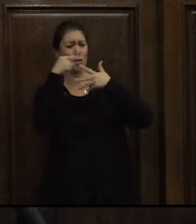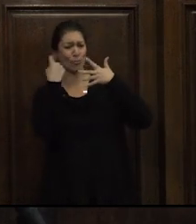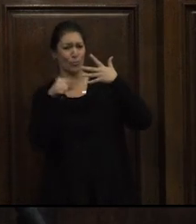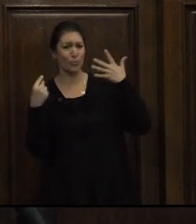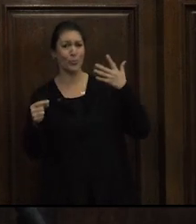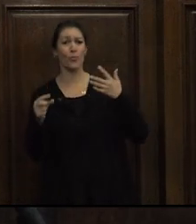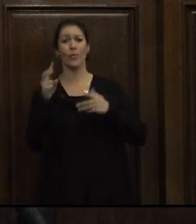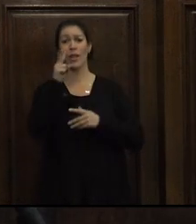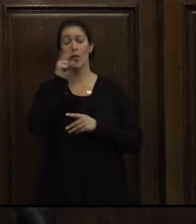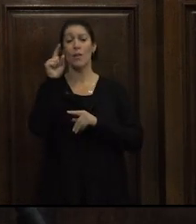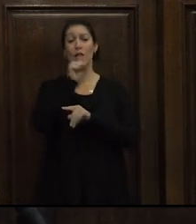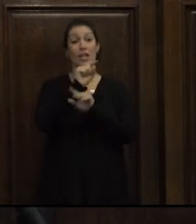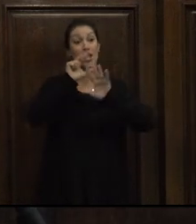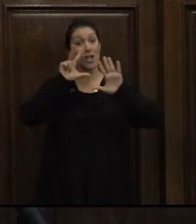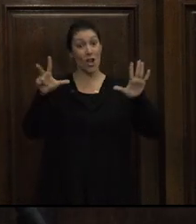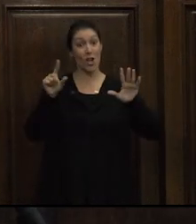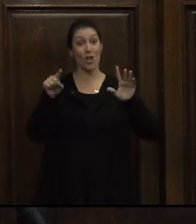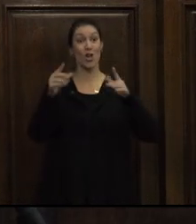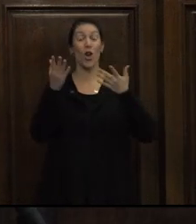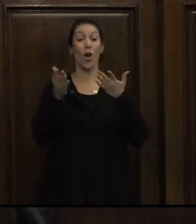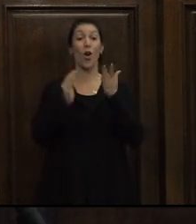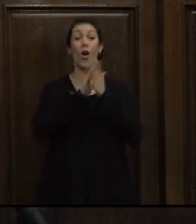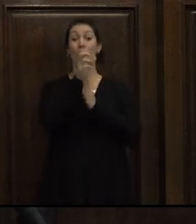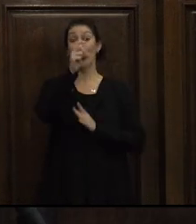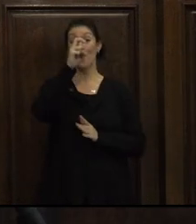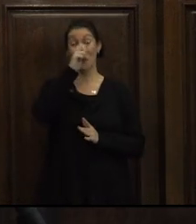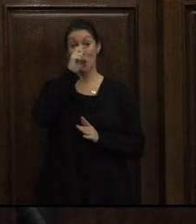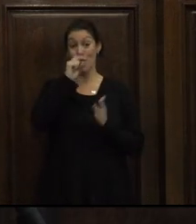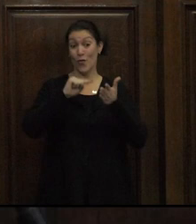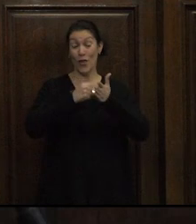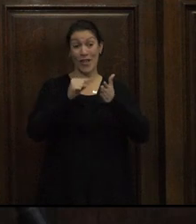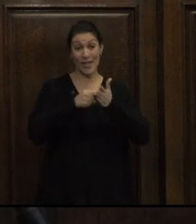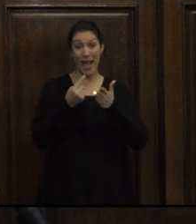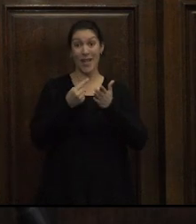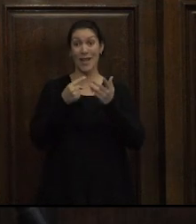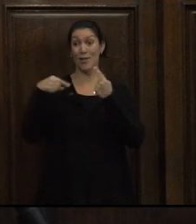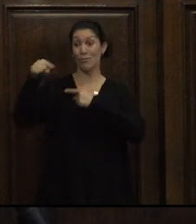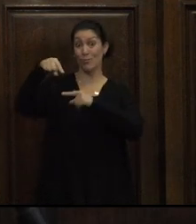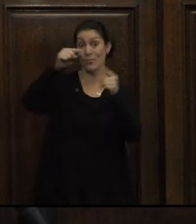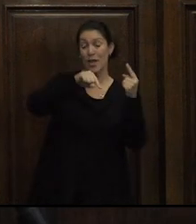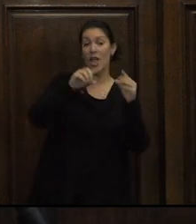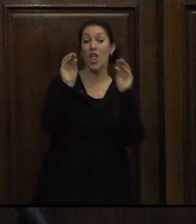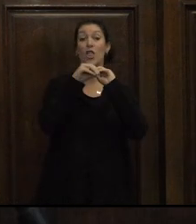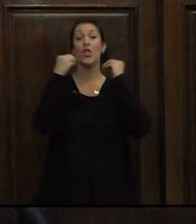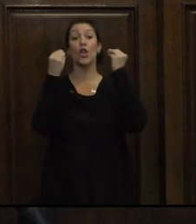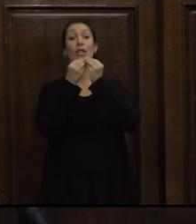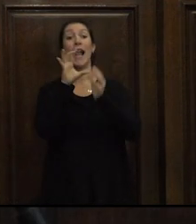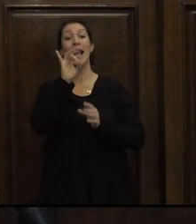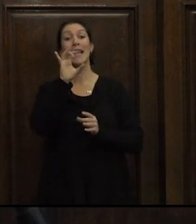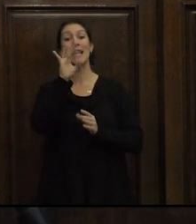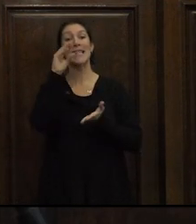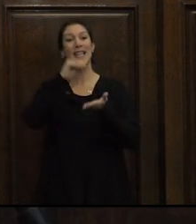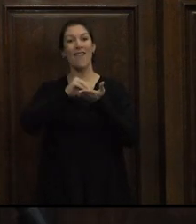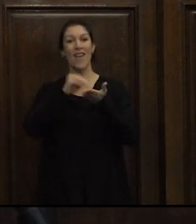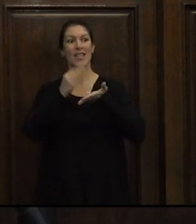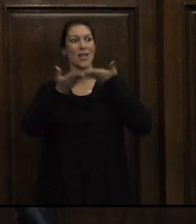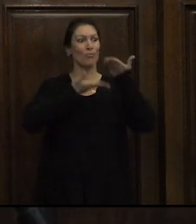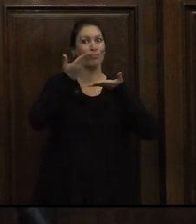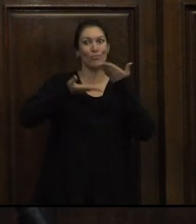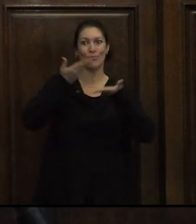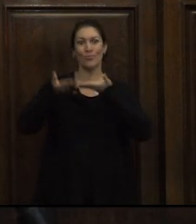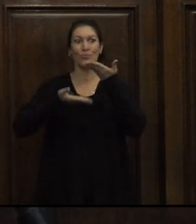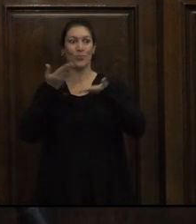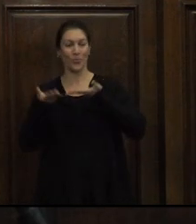eventos. En 2018 realizaron una gira por Buenos Aires, realizando un total de 15 presentaciones,